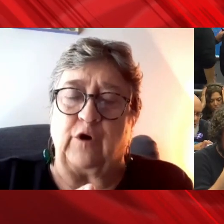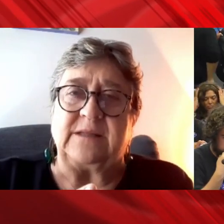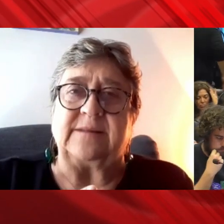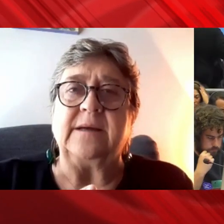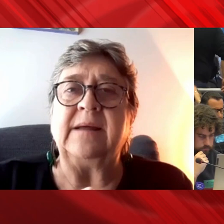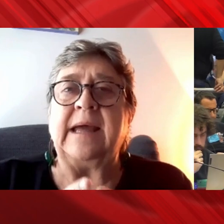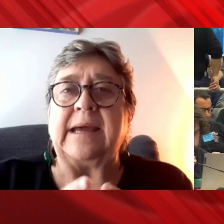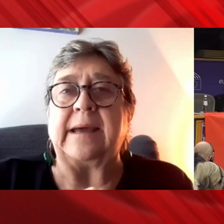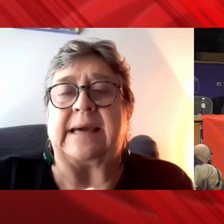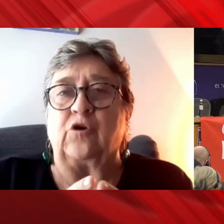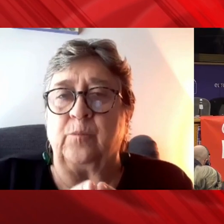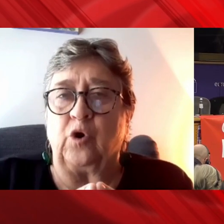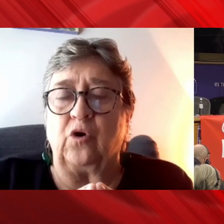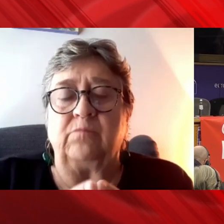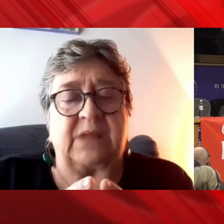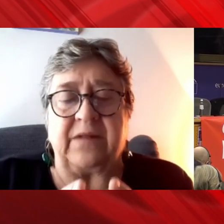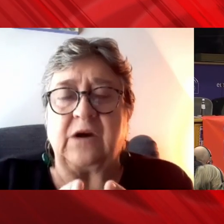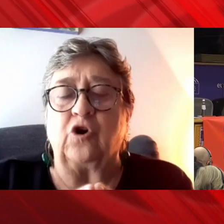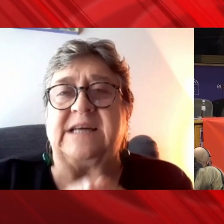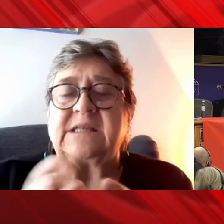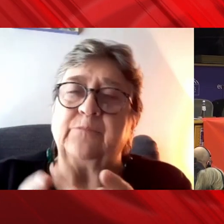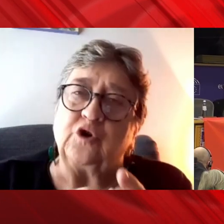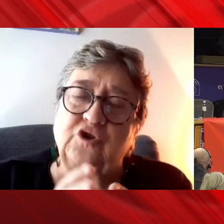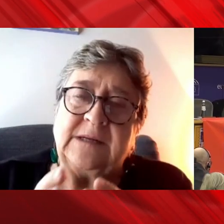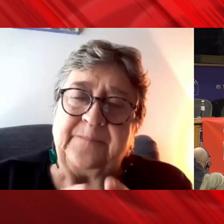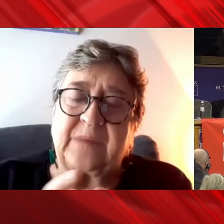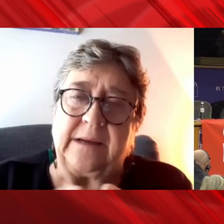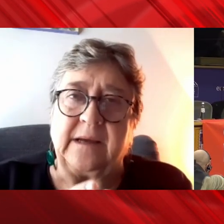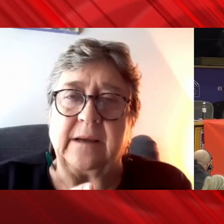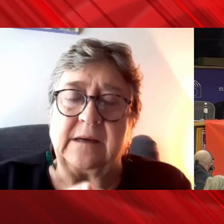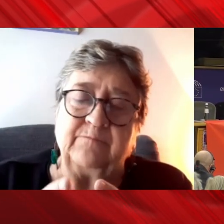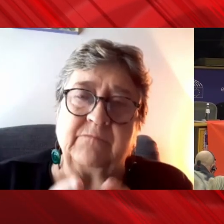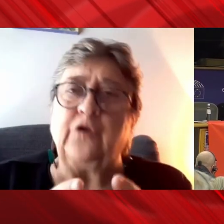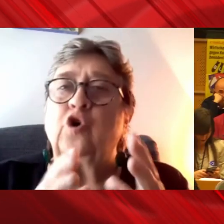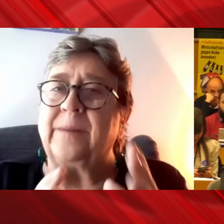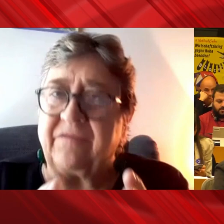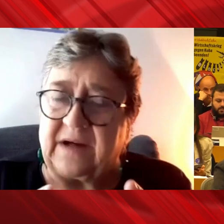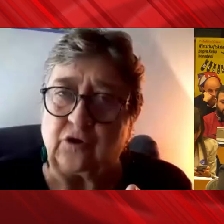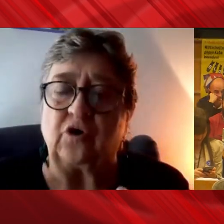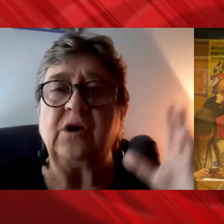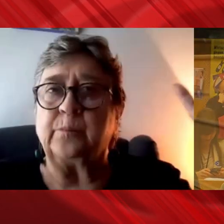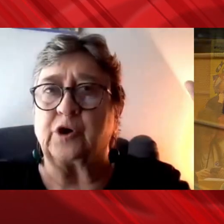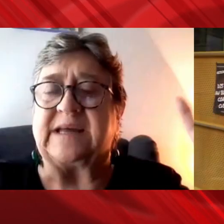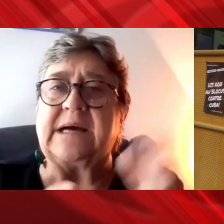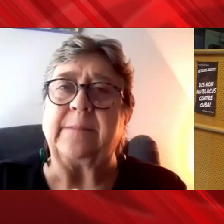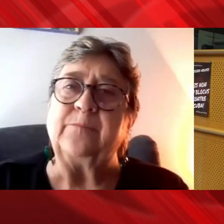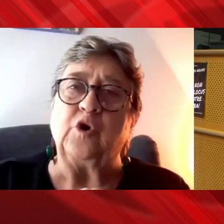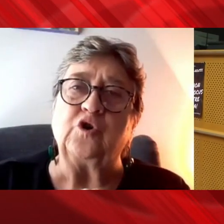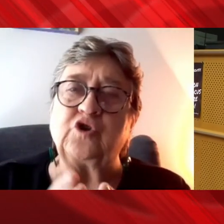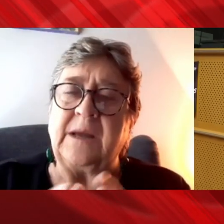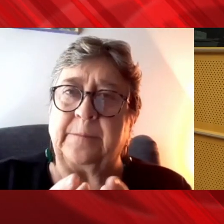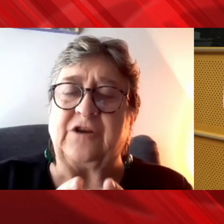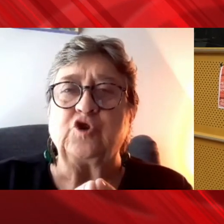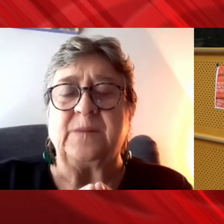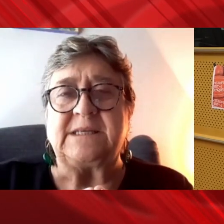trabajo fuerte, que como te digo, estamos no comenzando, porque ya